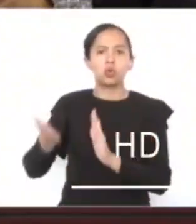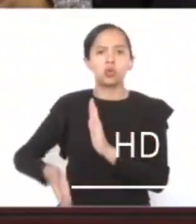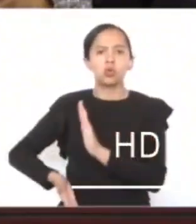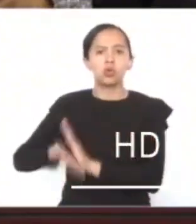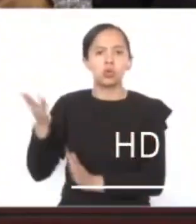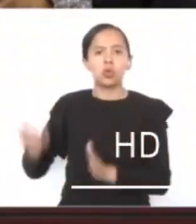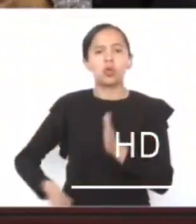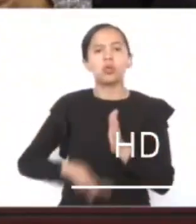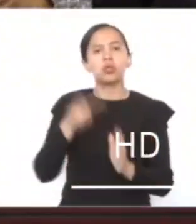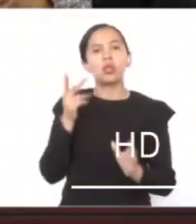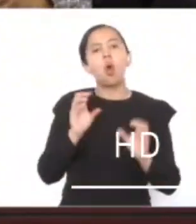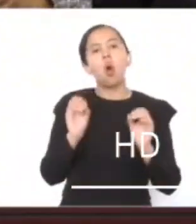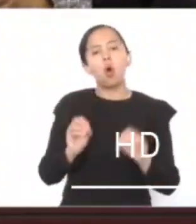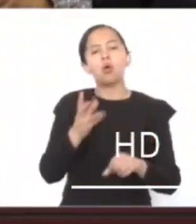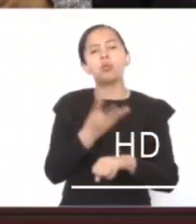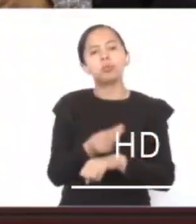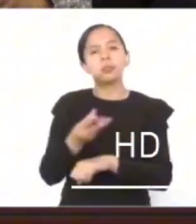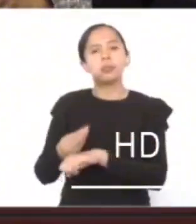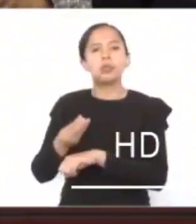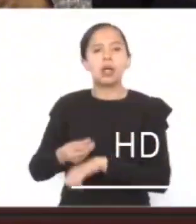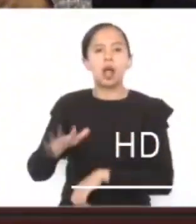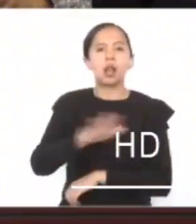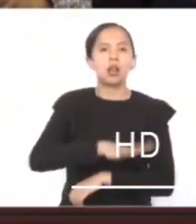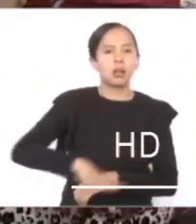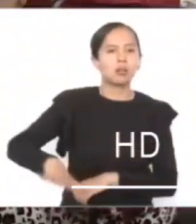o rehabilitación de los inmuebles.